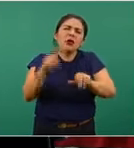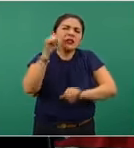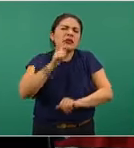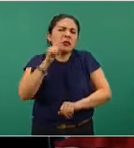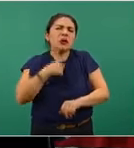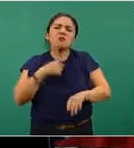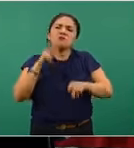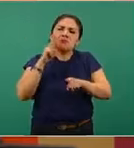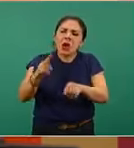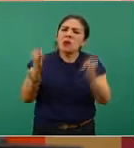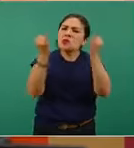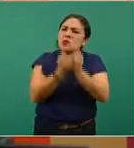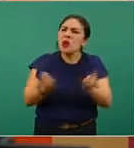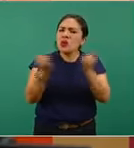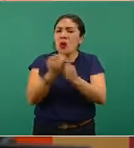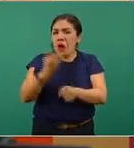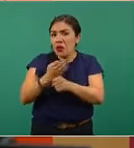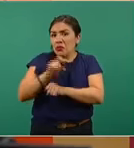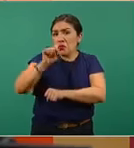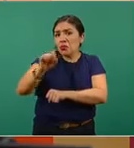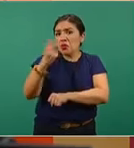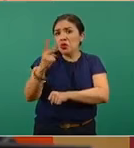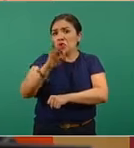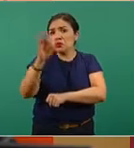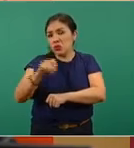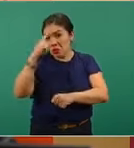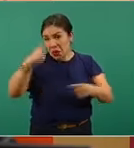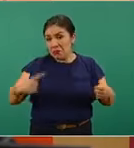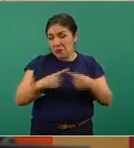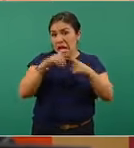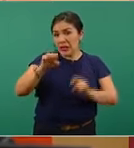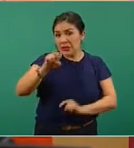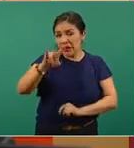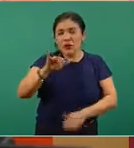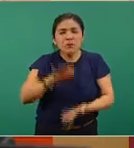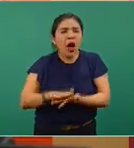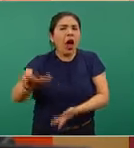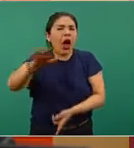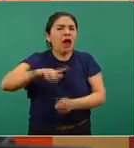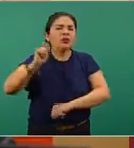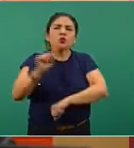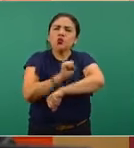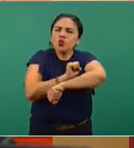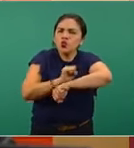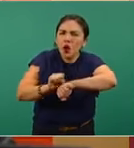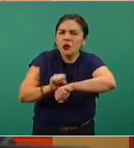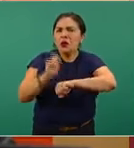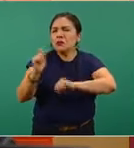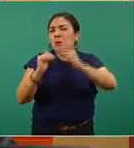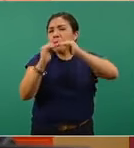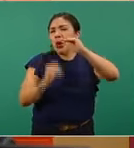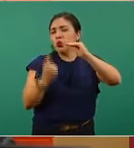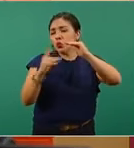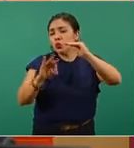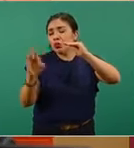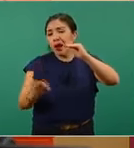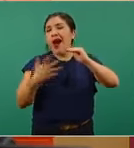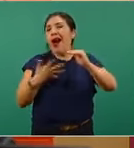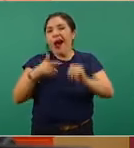muy estable, 0.2% de eventos, la mayoría, ya hemos dicho, leves, menos del 1%